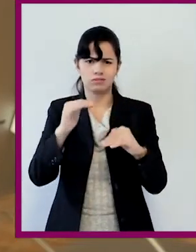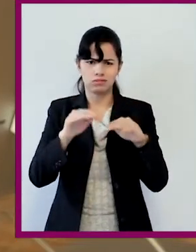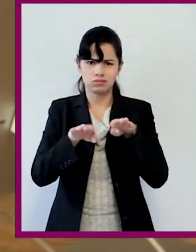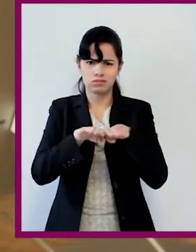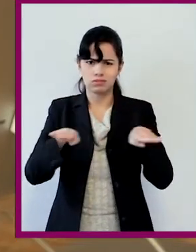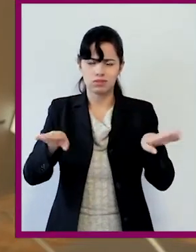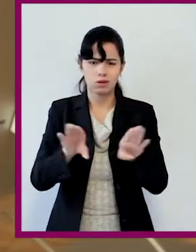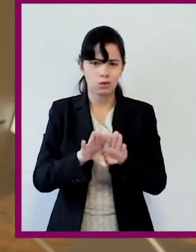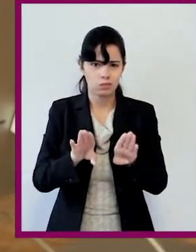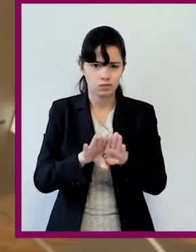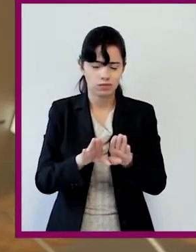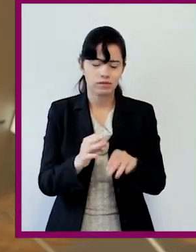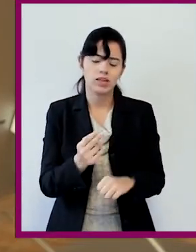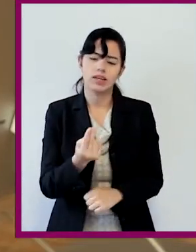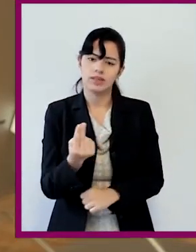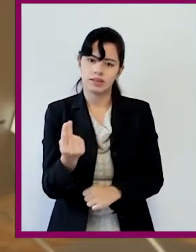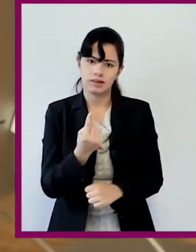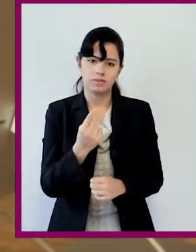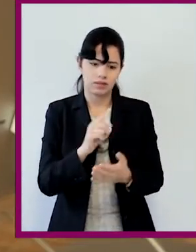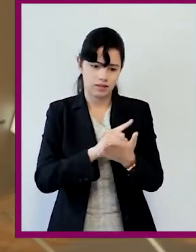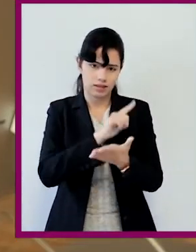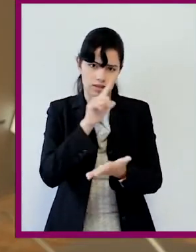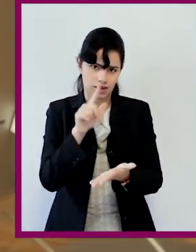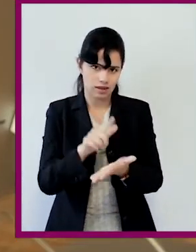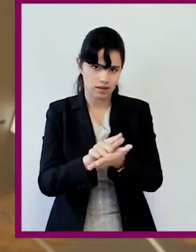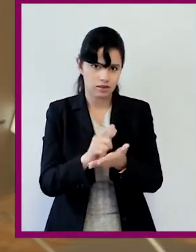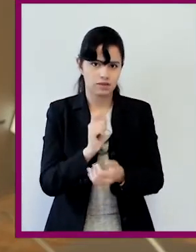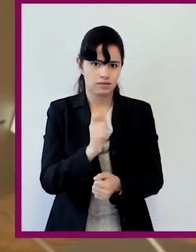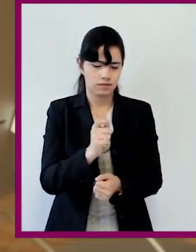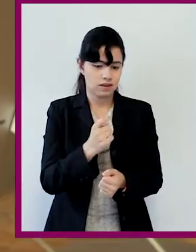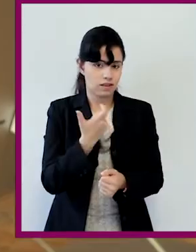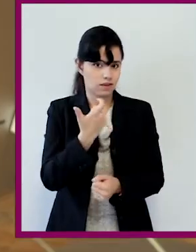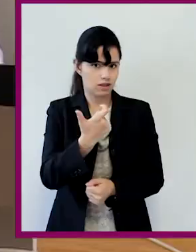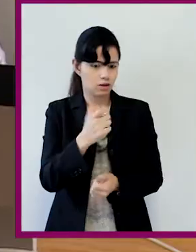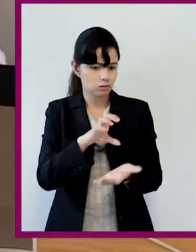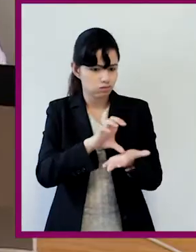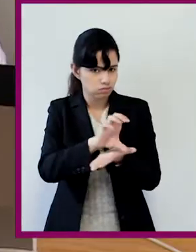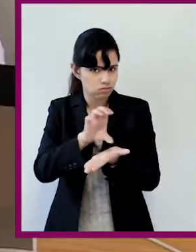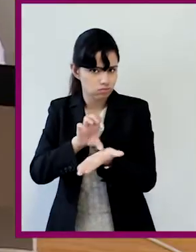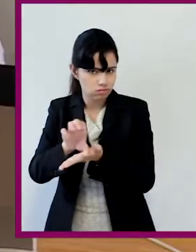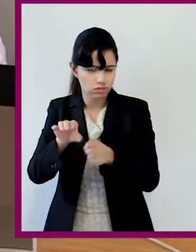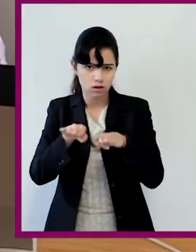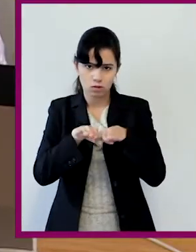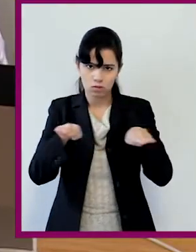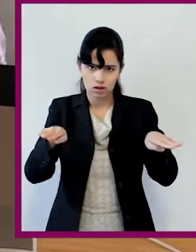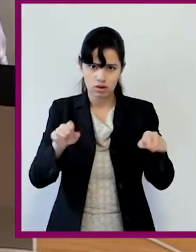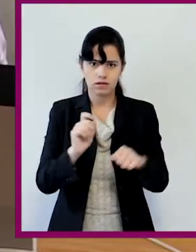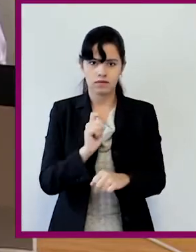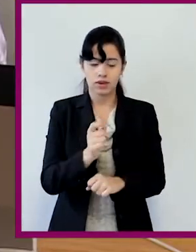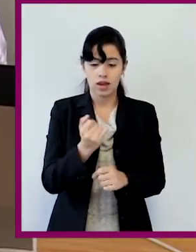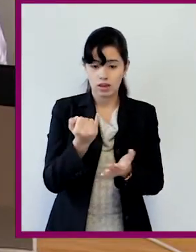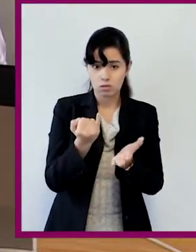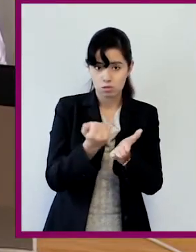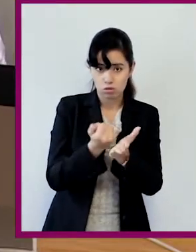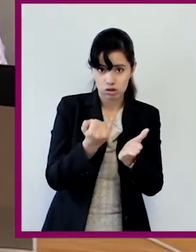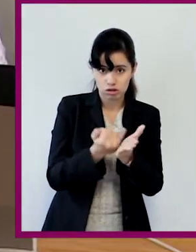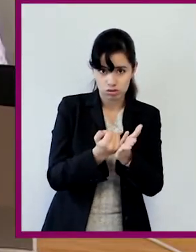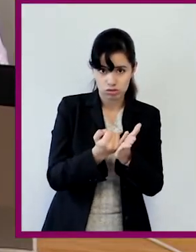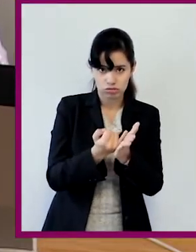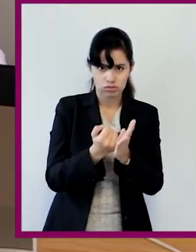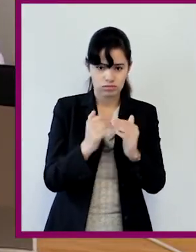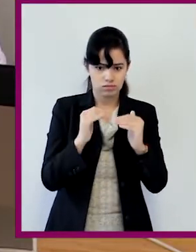desigualdad económica? Tendríamos que echar a andar políticas de redistribución del ingreso. ¿Esto qué quiere